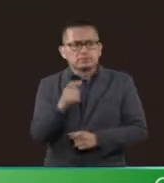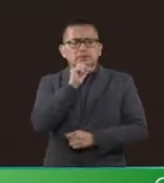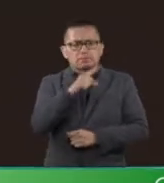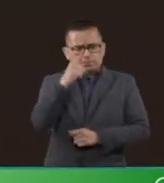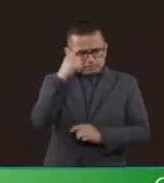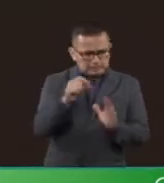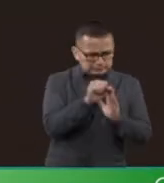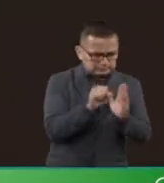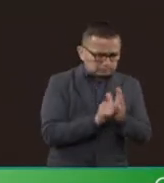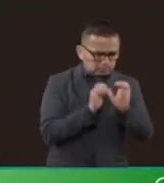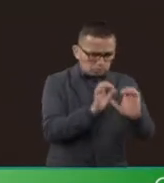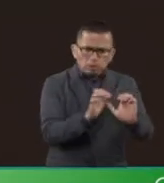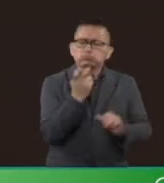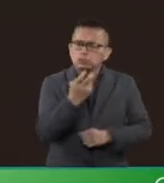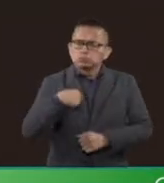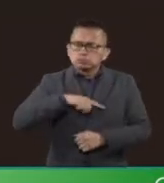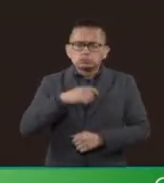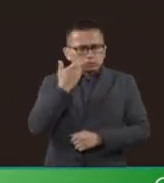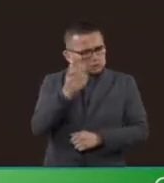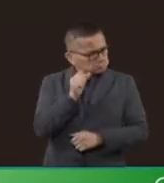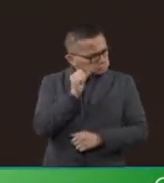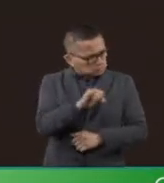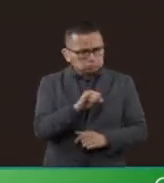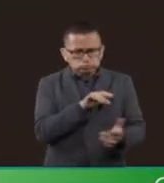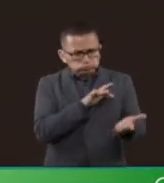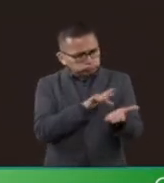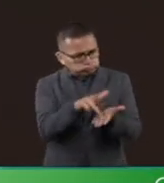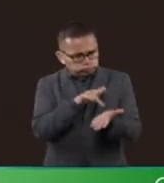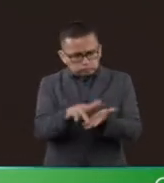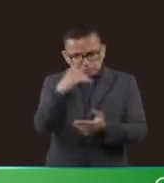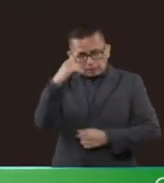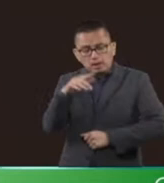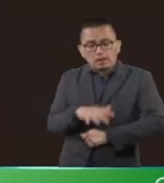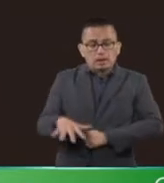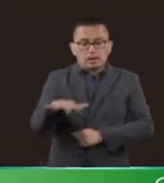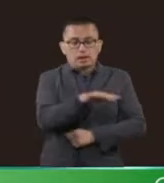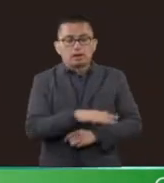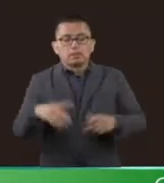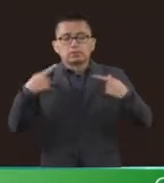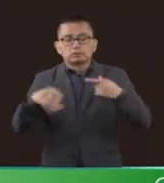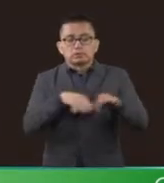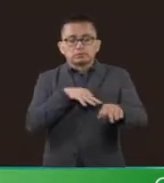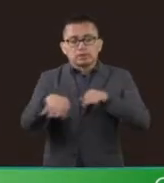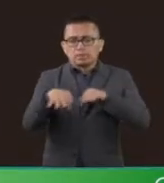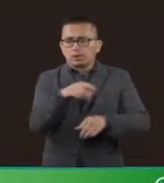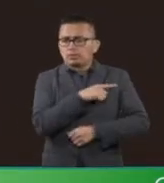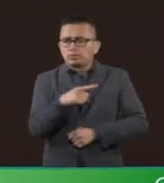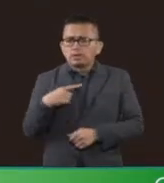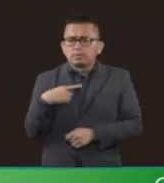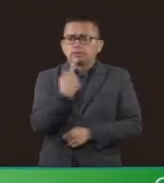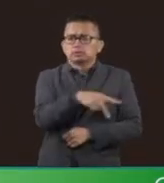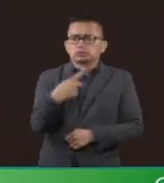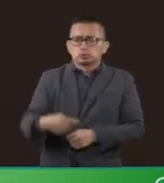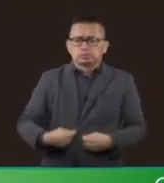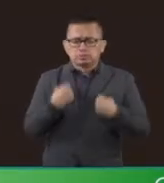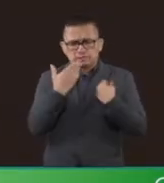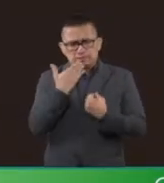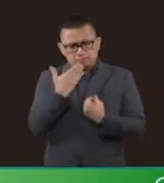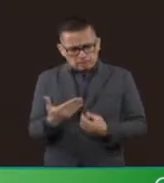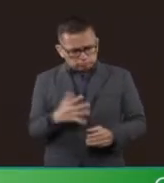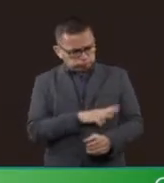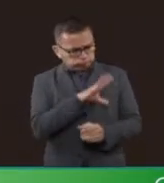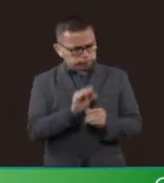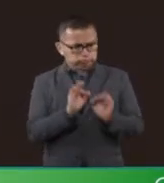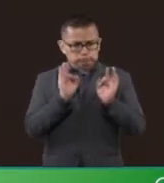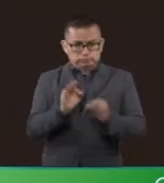cuidados, donde buscamos que nuestra clase trabajadora tenga una vida digna y plena. Si logramos esto, compañeros, créanme que